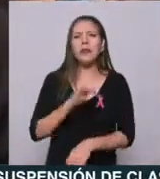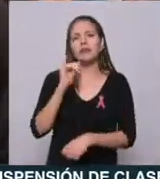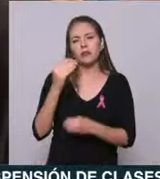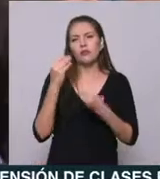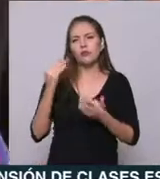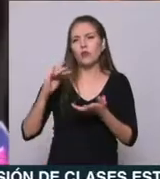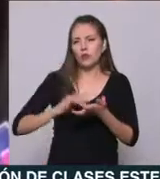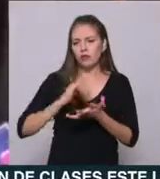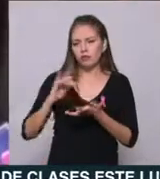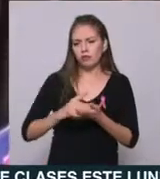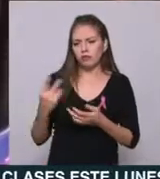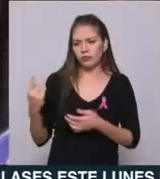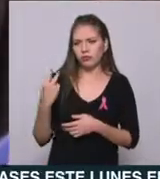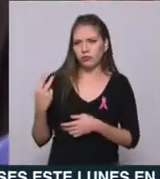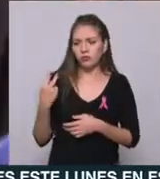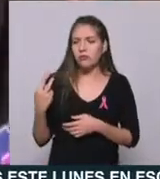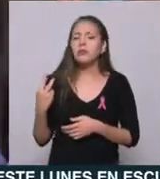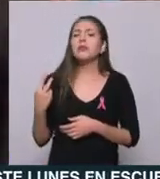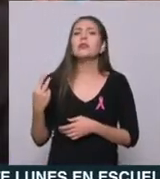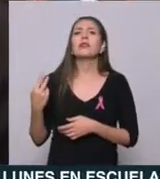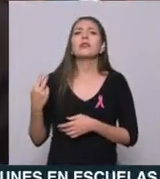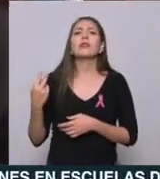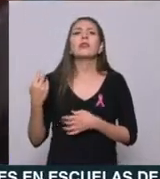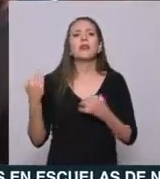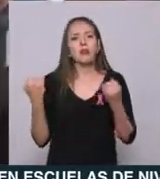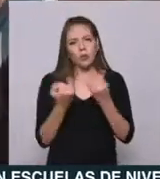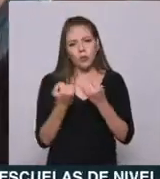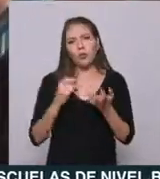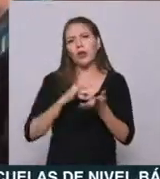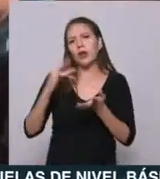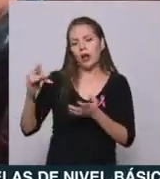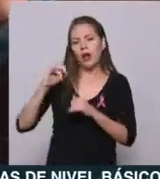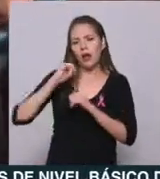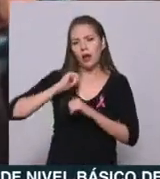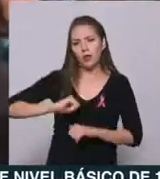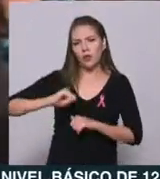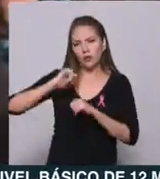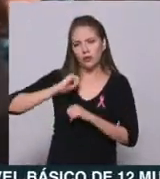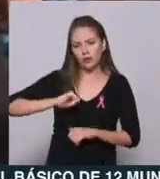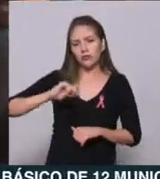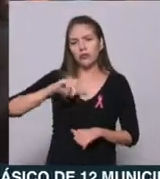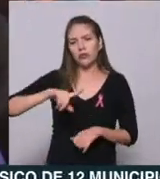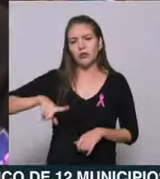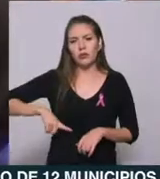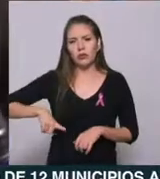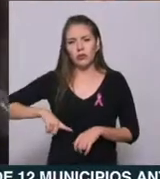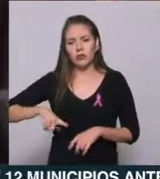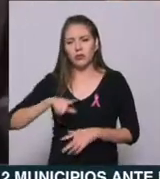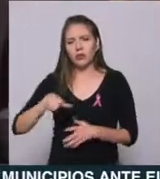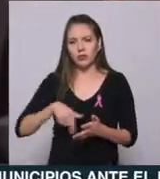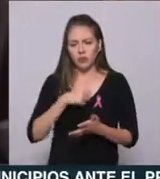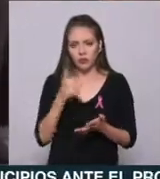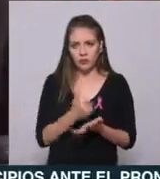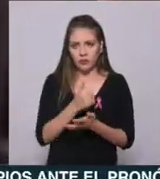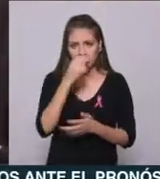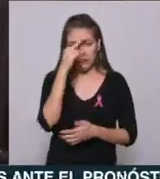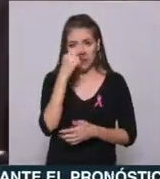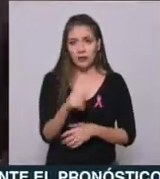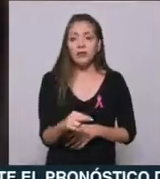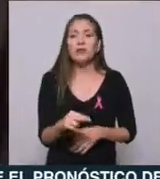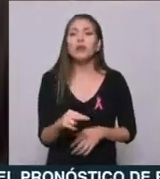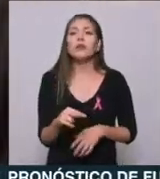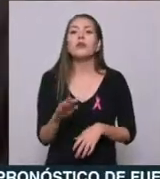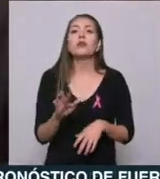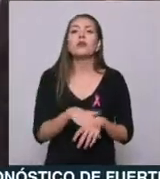a ambos. También a las autoridades del gobierno del Estado de México, a través de la